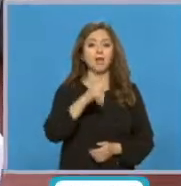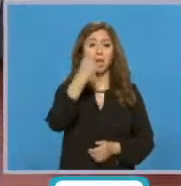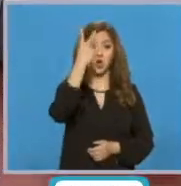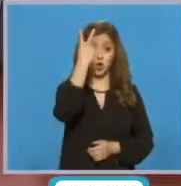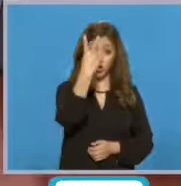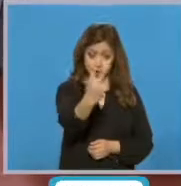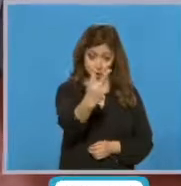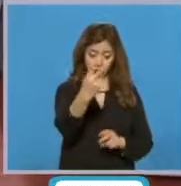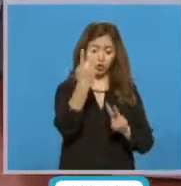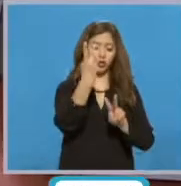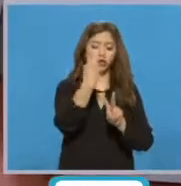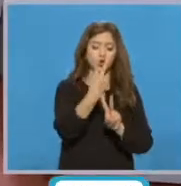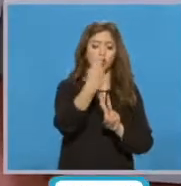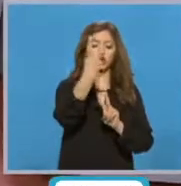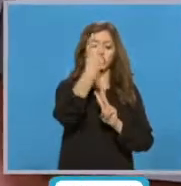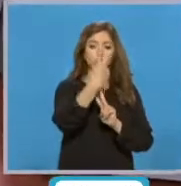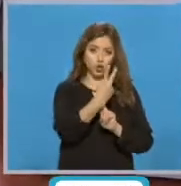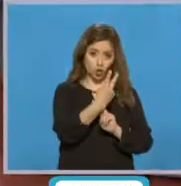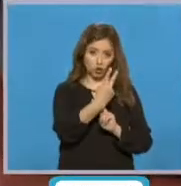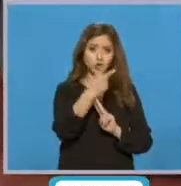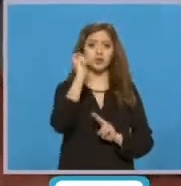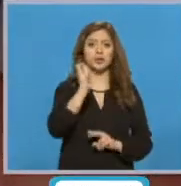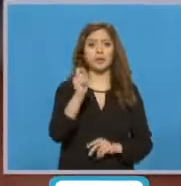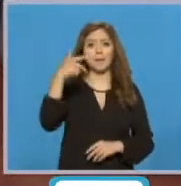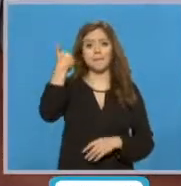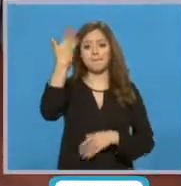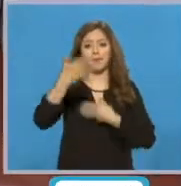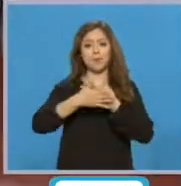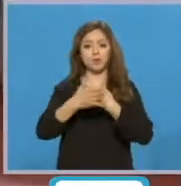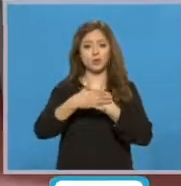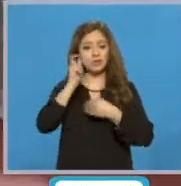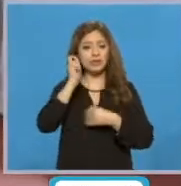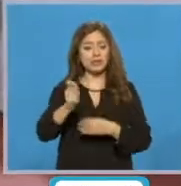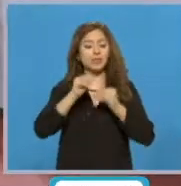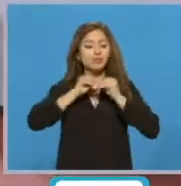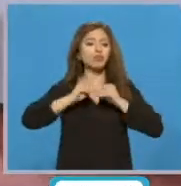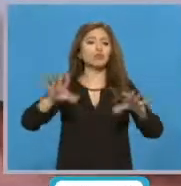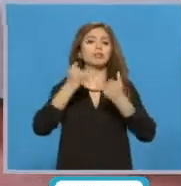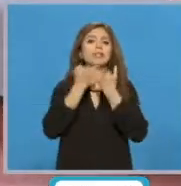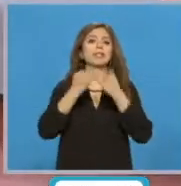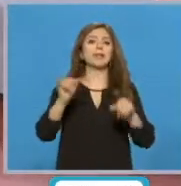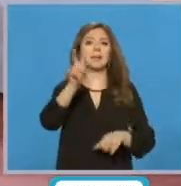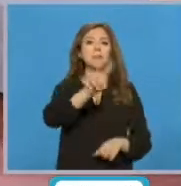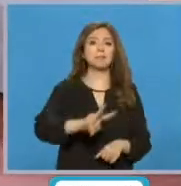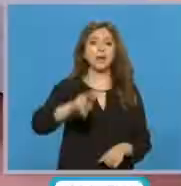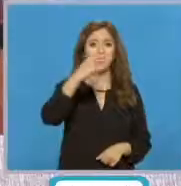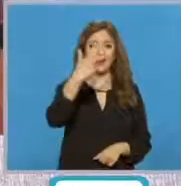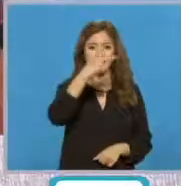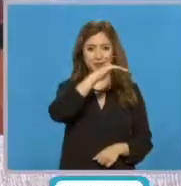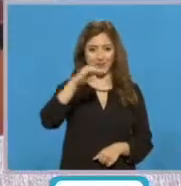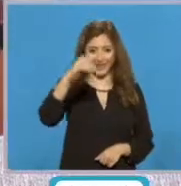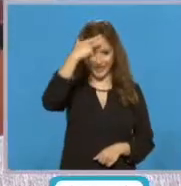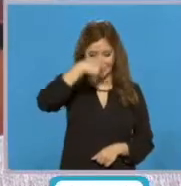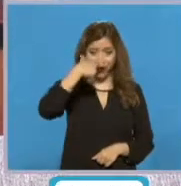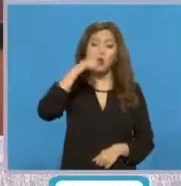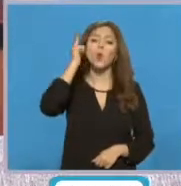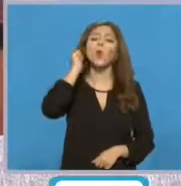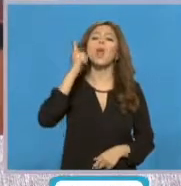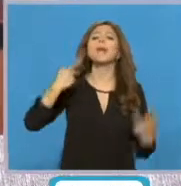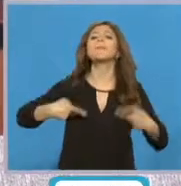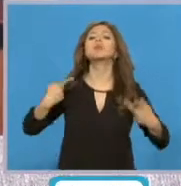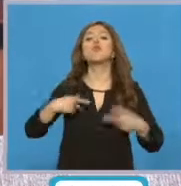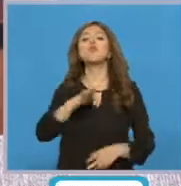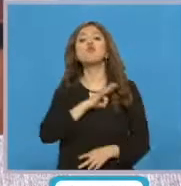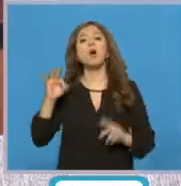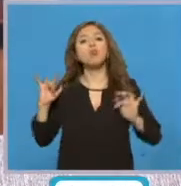viernes, Estreno. 8:30 de la noche. Uy, Pues si la productora lo de dice, pues, lujo, yo claro. no digo. me van a encontrar. Los esperamos, no se pierdan de verdad esta obra,